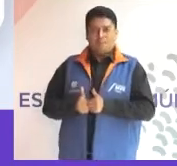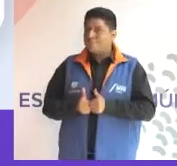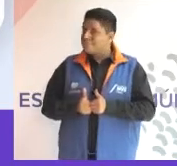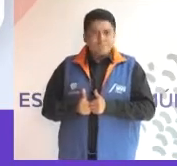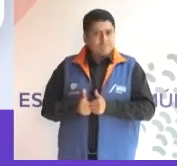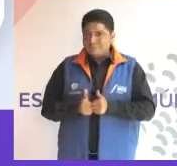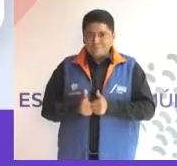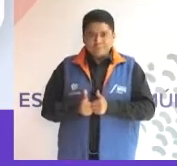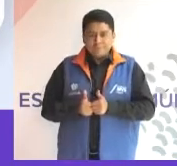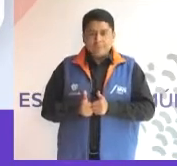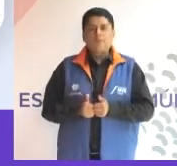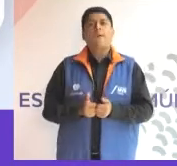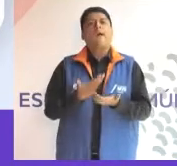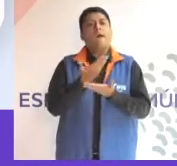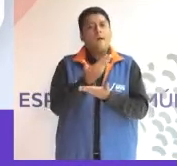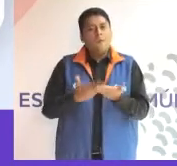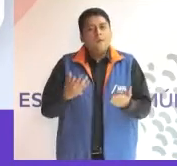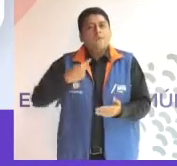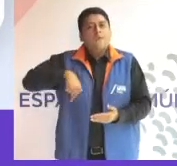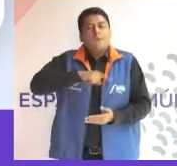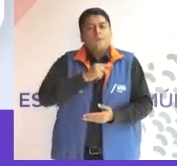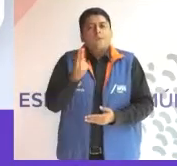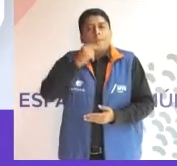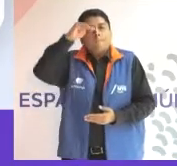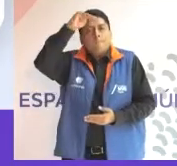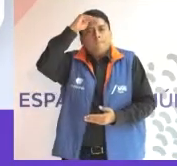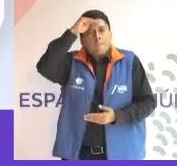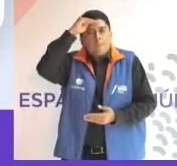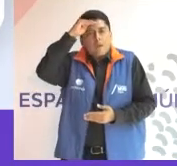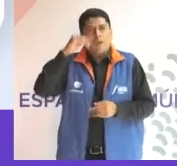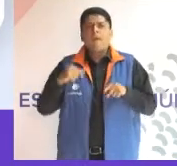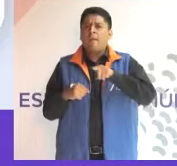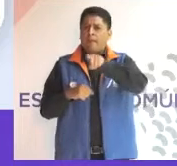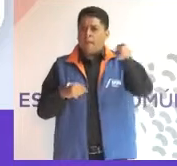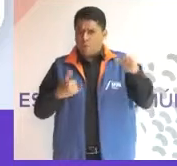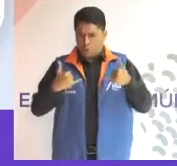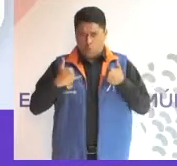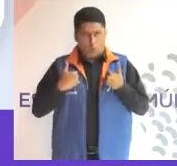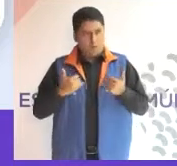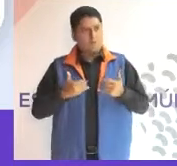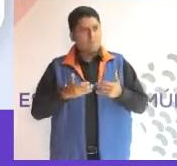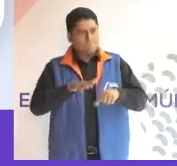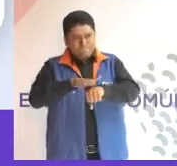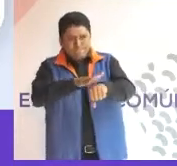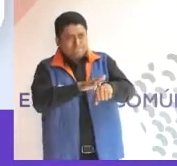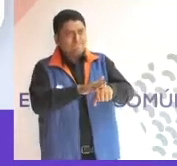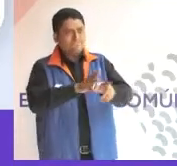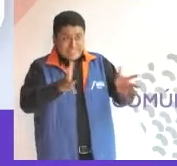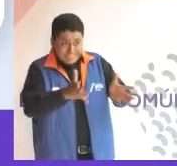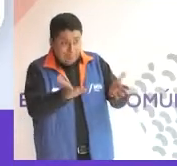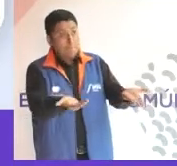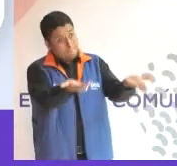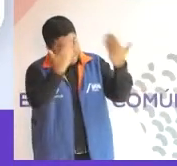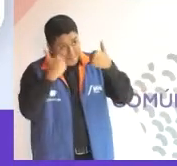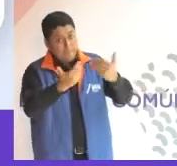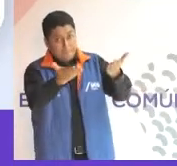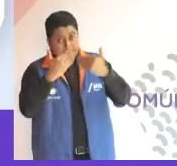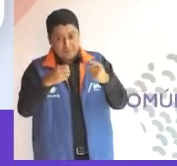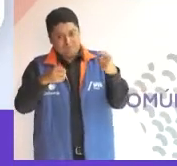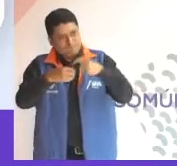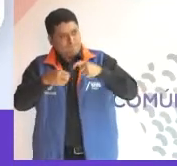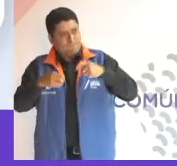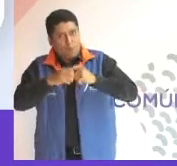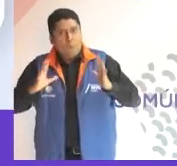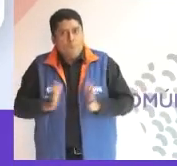de participar a que sean parte de nuestras organizaciones? ¿Y cómo los motivamos a que sigan con nosotros? Y yo, oyendo